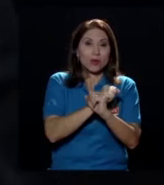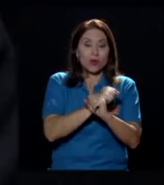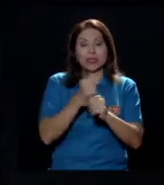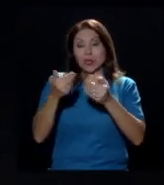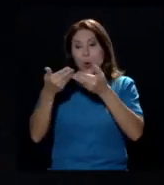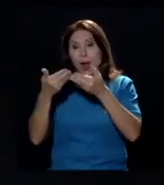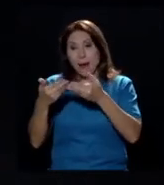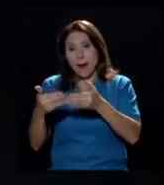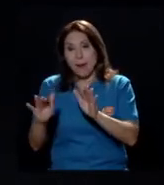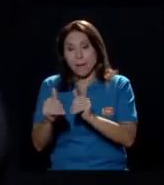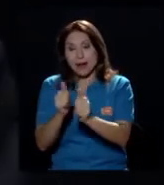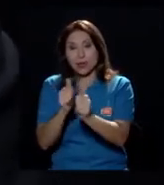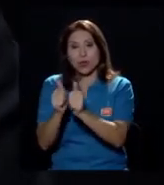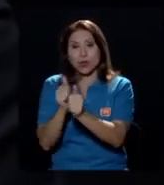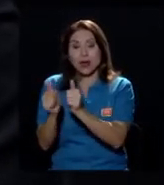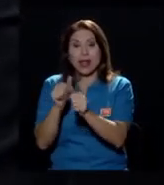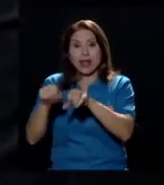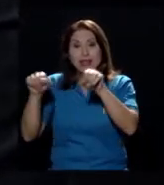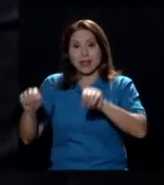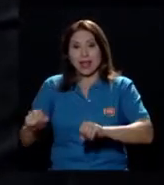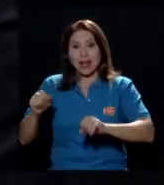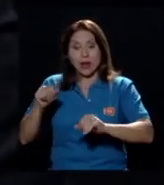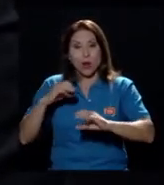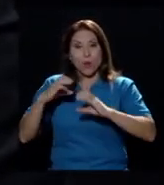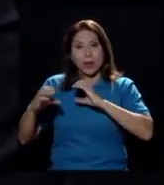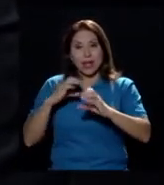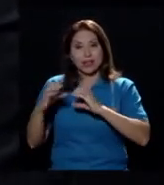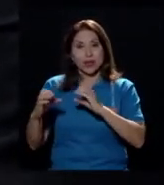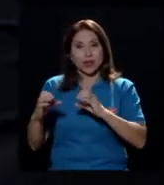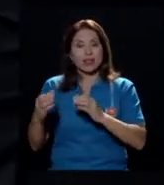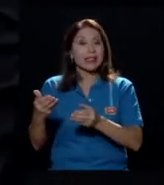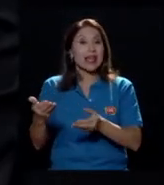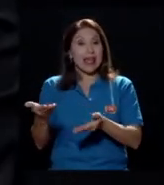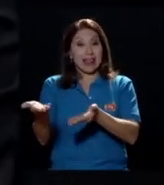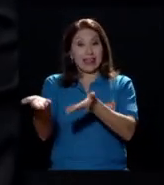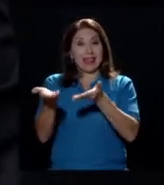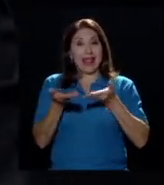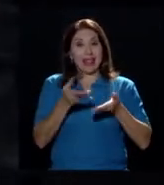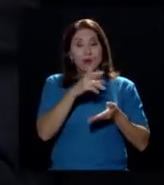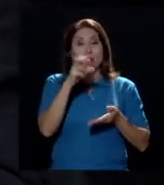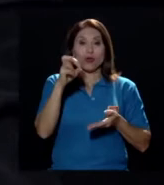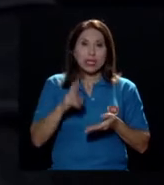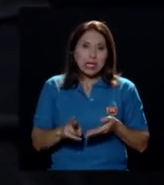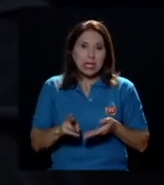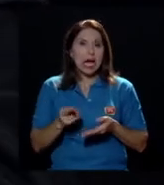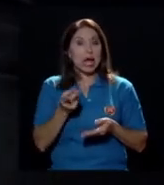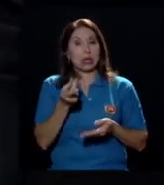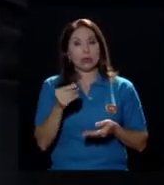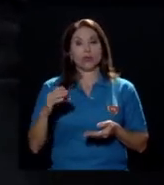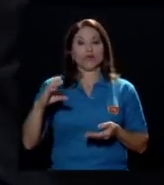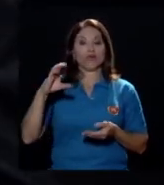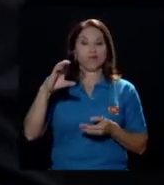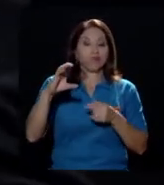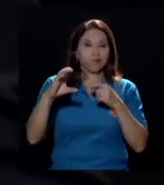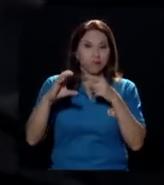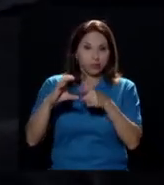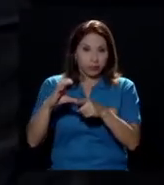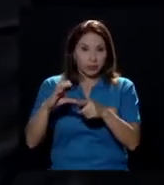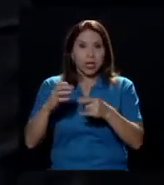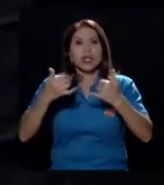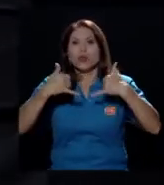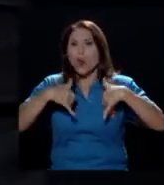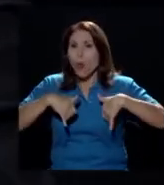trajeron una gran cantidad de inversión extranjera al país, y los cánones que ha pagado, que todavía hay una discusión, que a mí me parece una